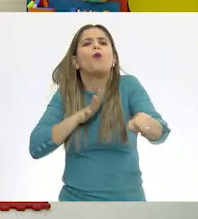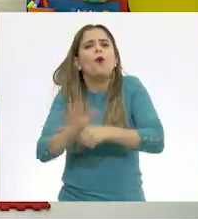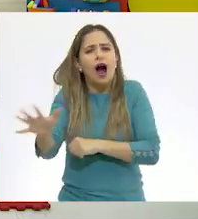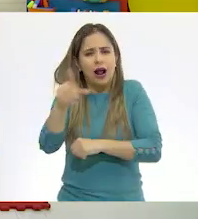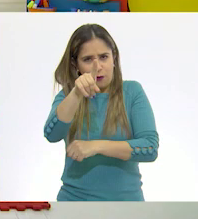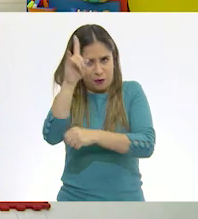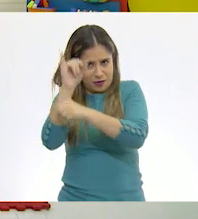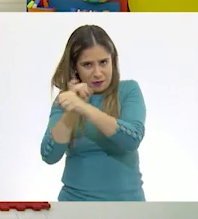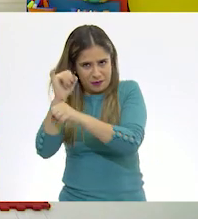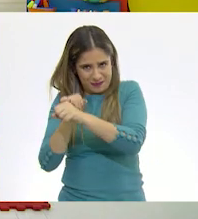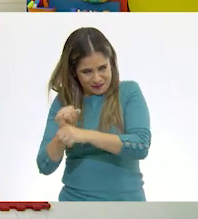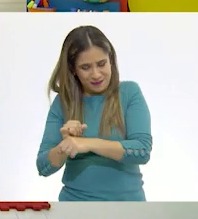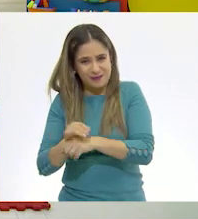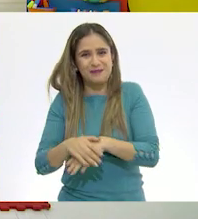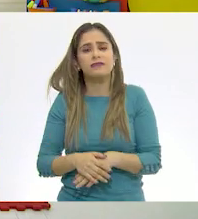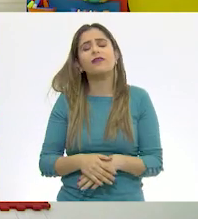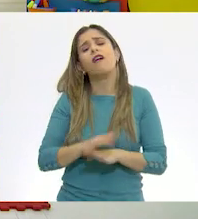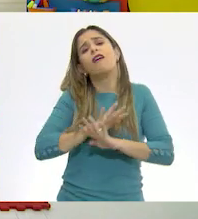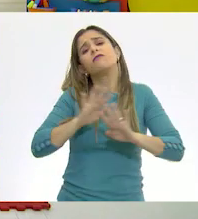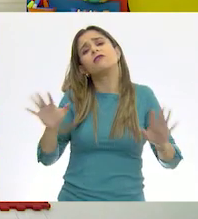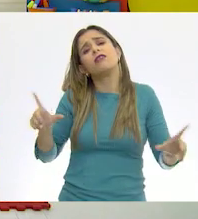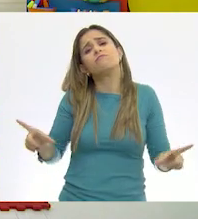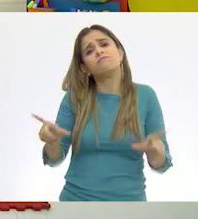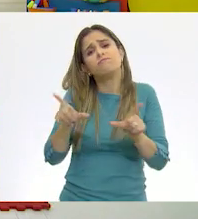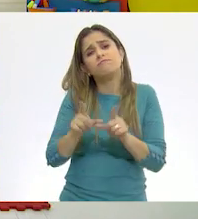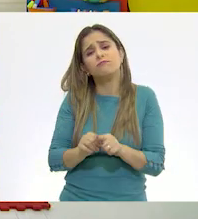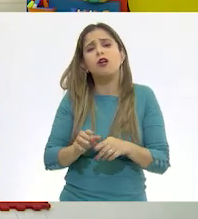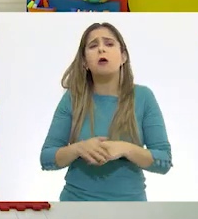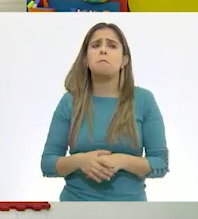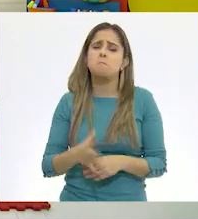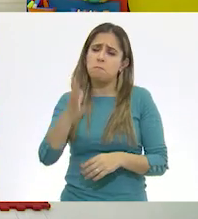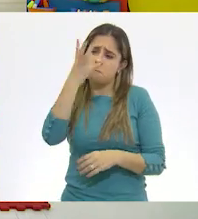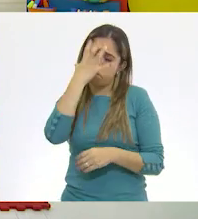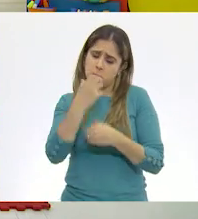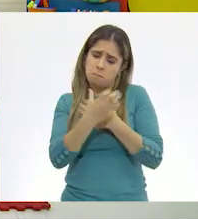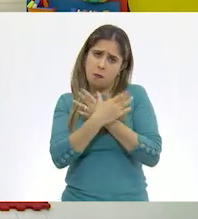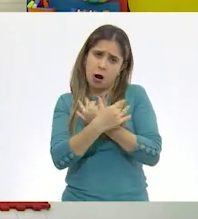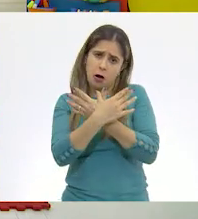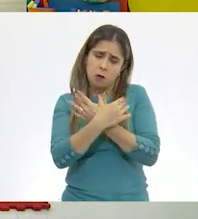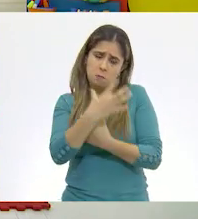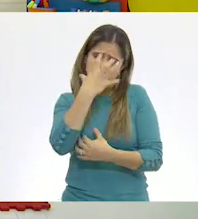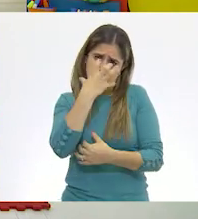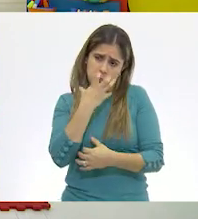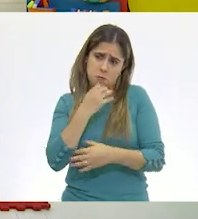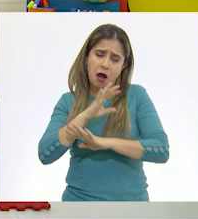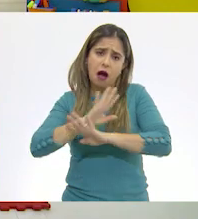Zohar, se nos terminó el tiempo por hoy. Ay, no, mi mariposa se va a poner triste.